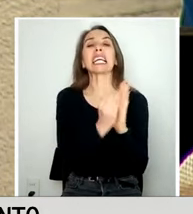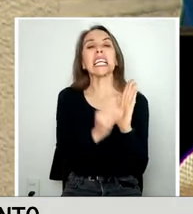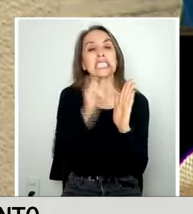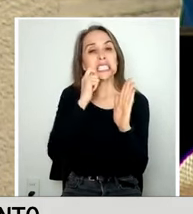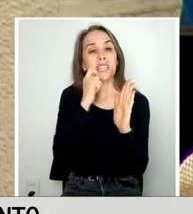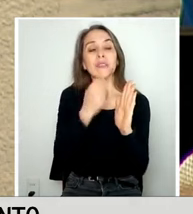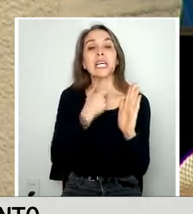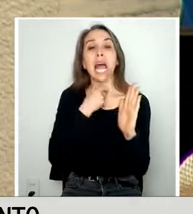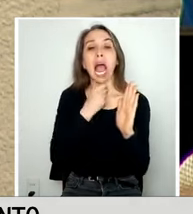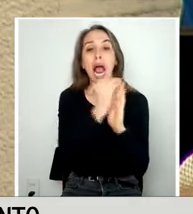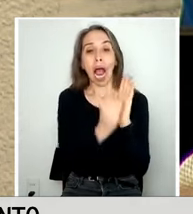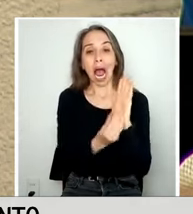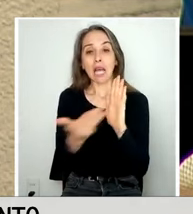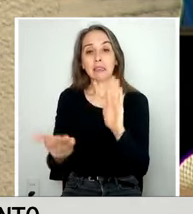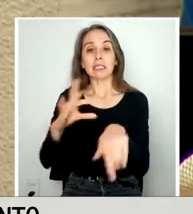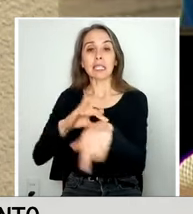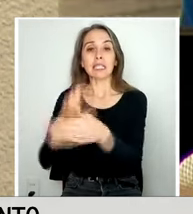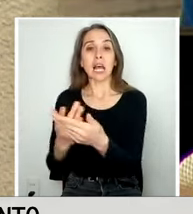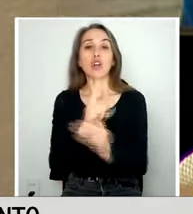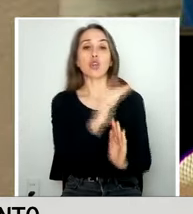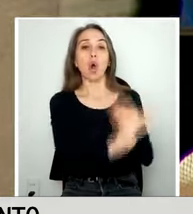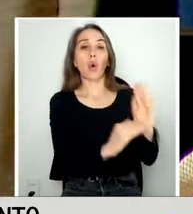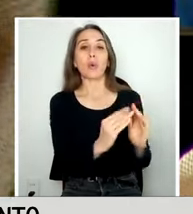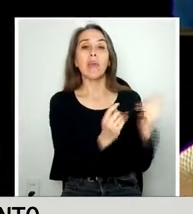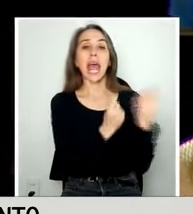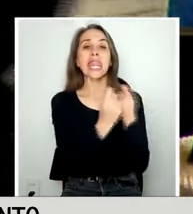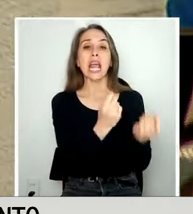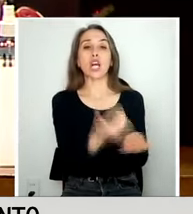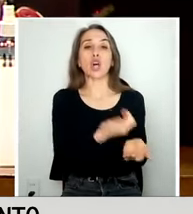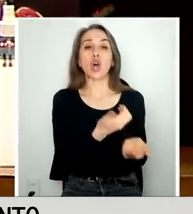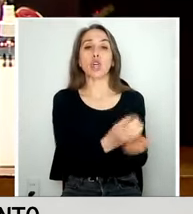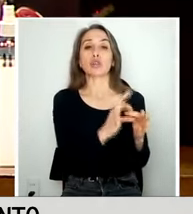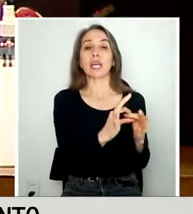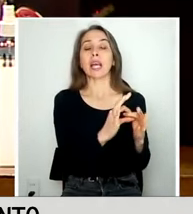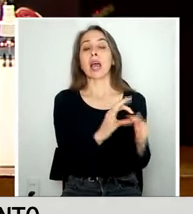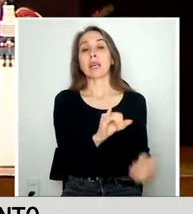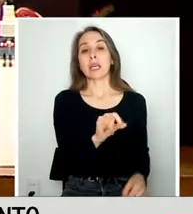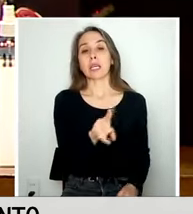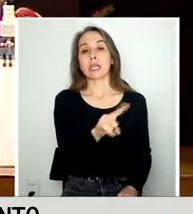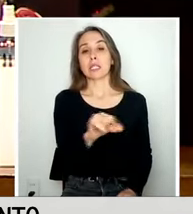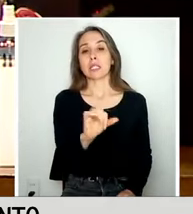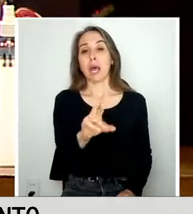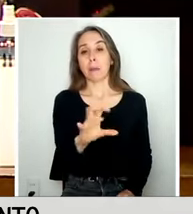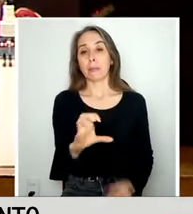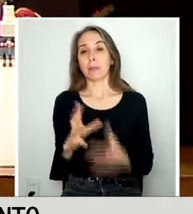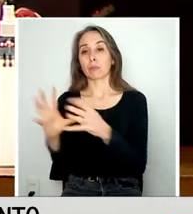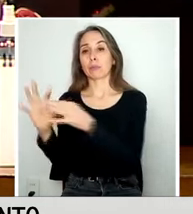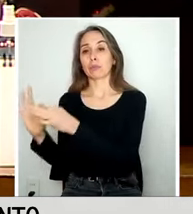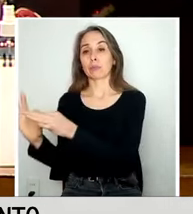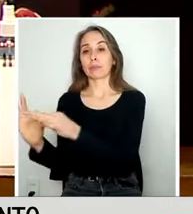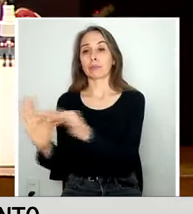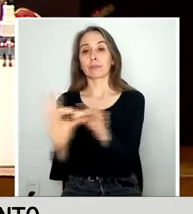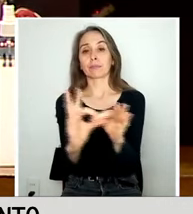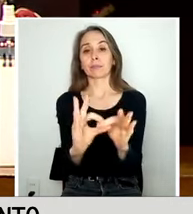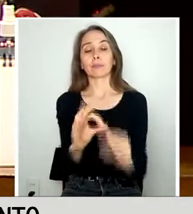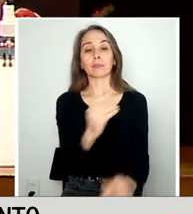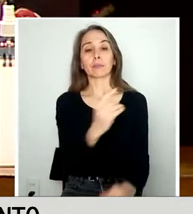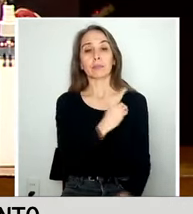salud y no cuidar el negocio de la cesape Gracias presidente Muchas gracias diputado